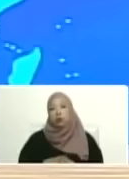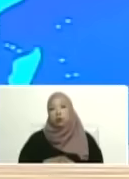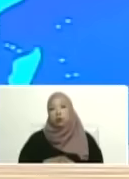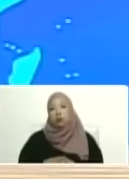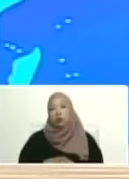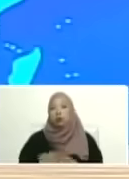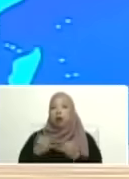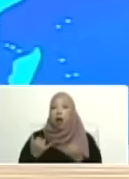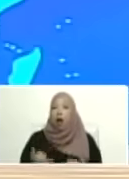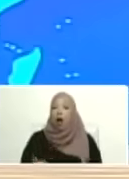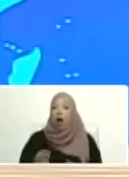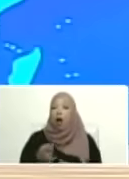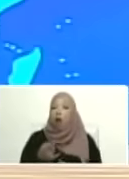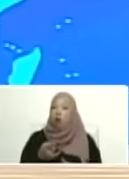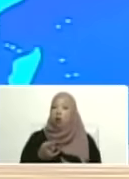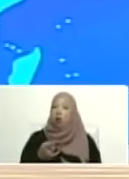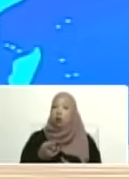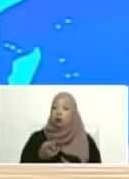es precisamente